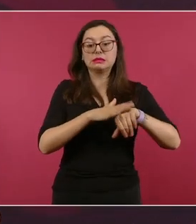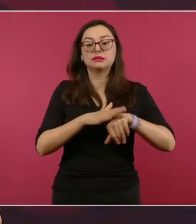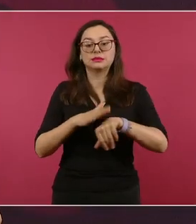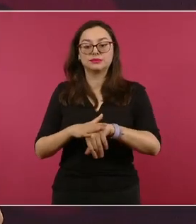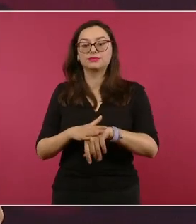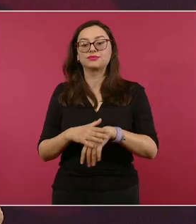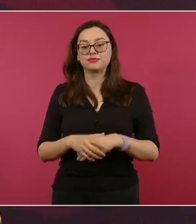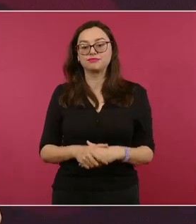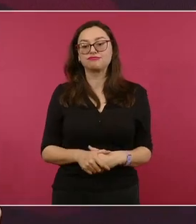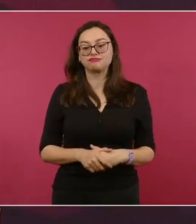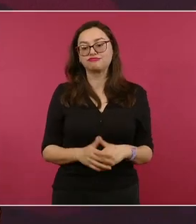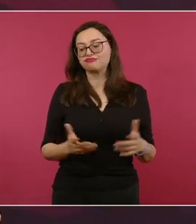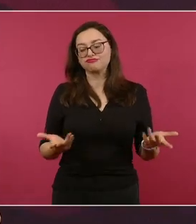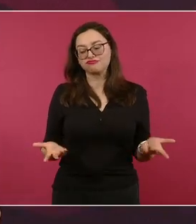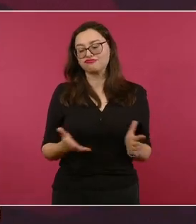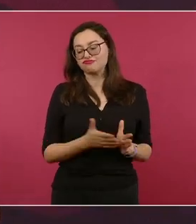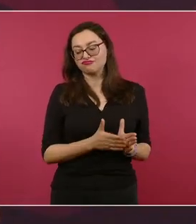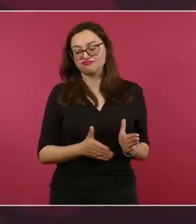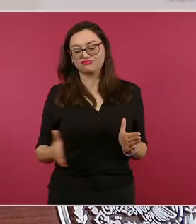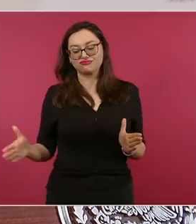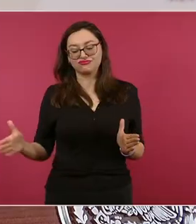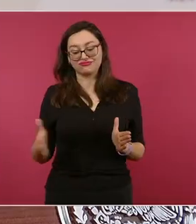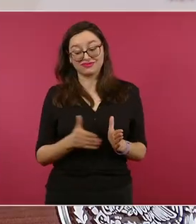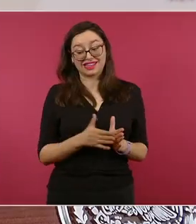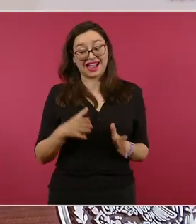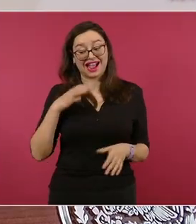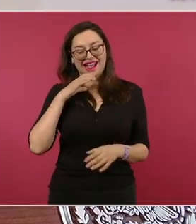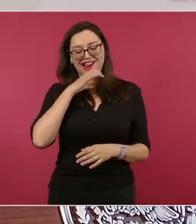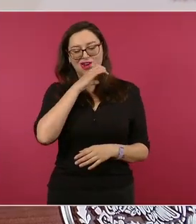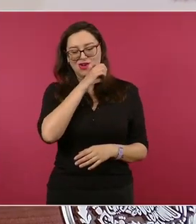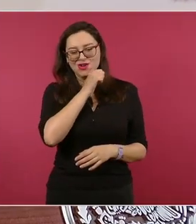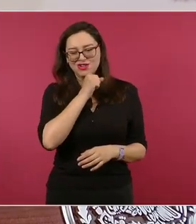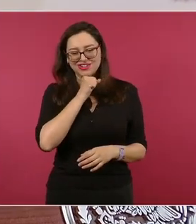de calor. Estamos en temporada de calor.